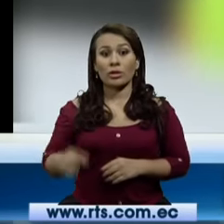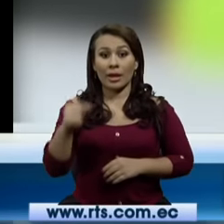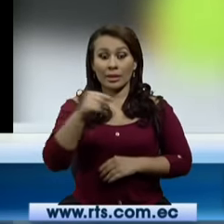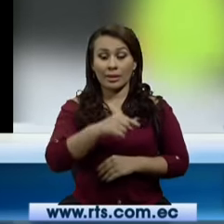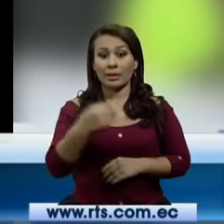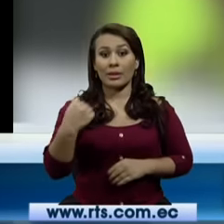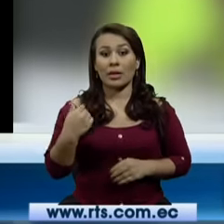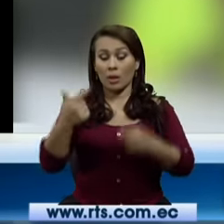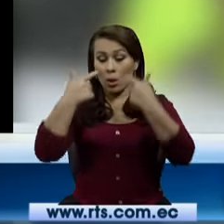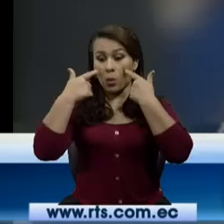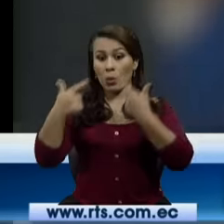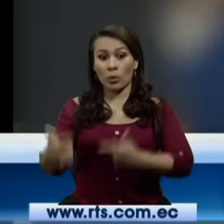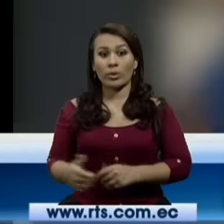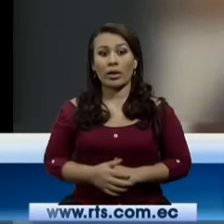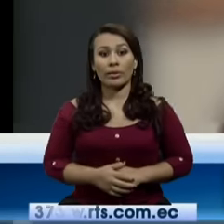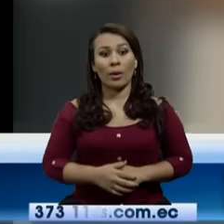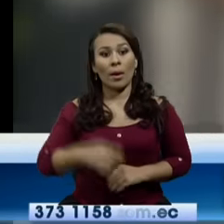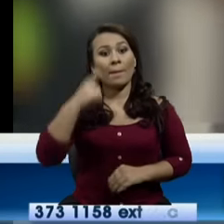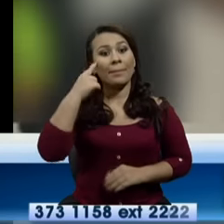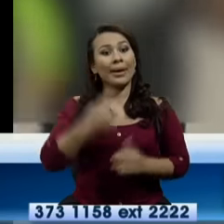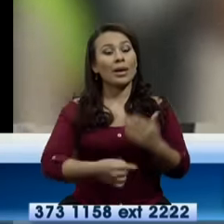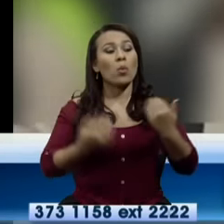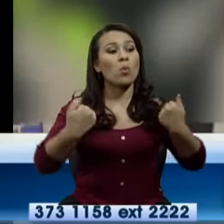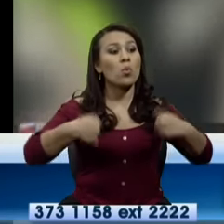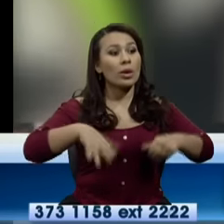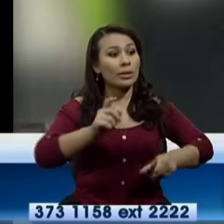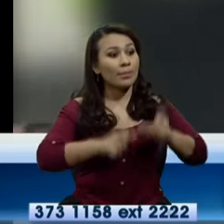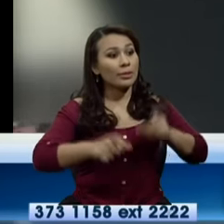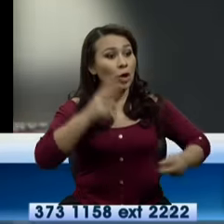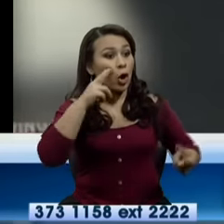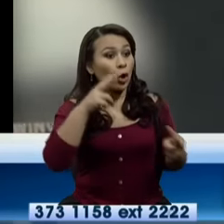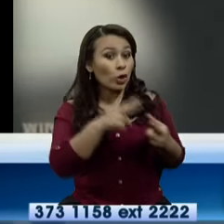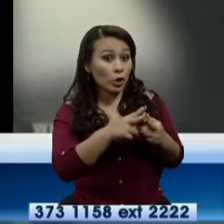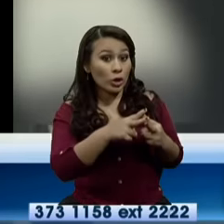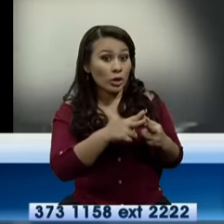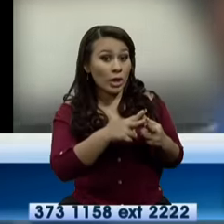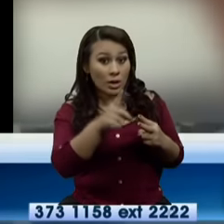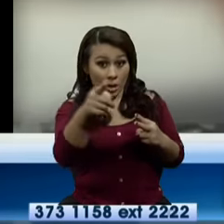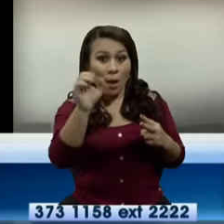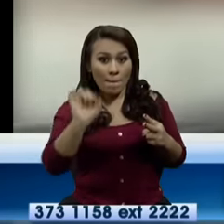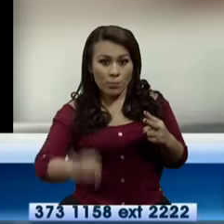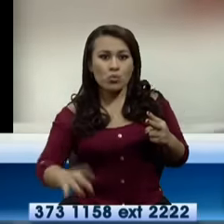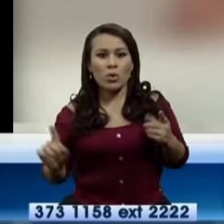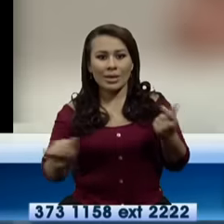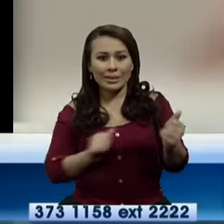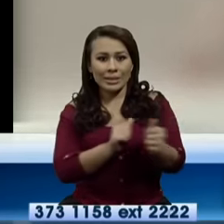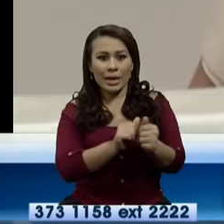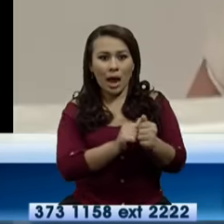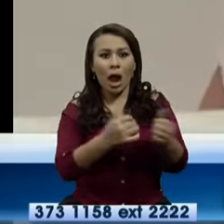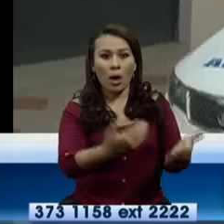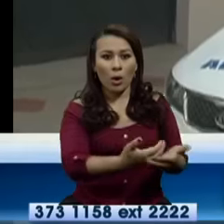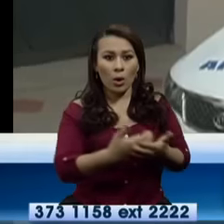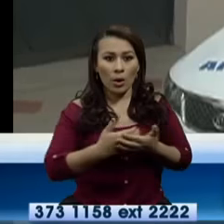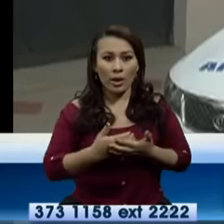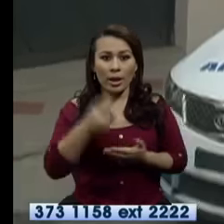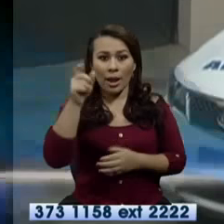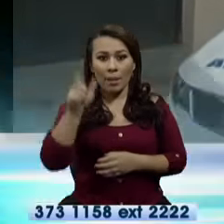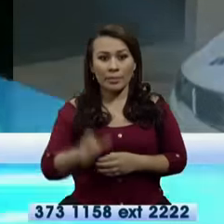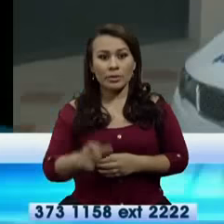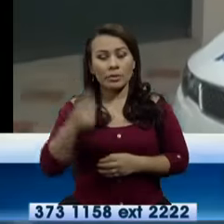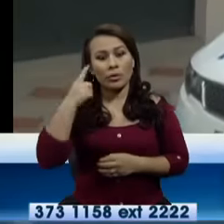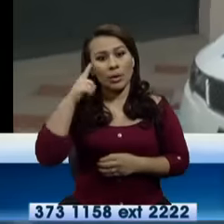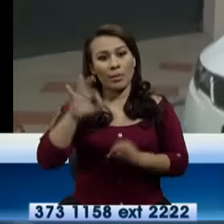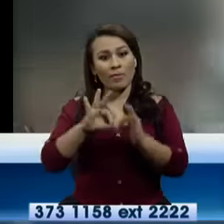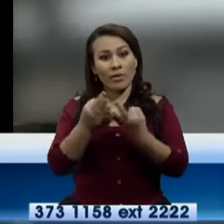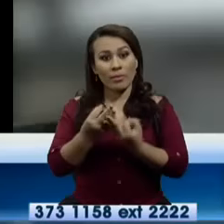a buen recaudo a fin de que algún familiar que la reconozca pueda acercarse hasta esta dependencia policial desde la provincia